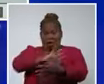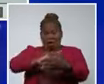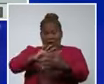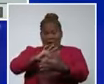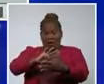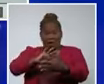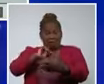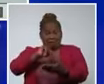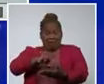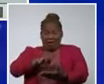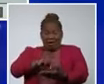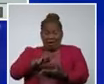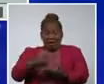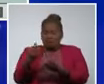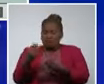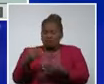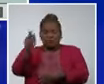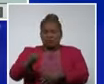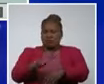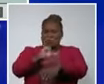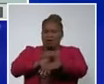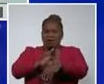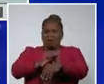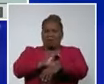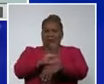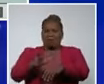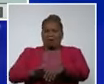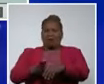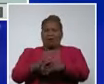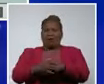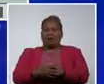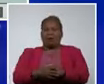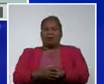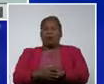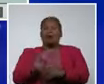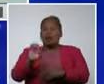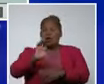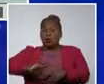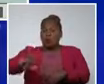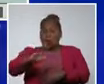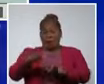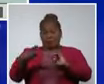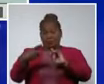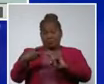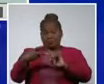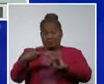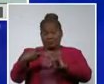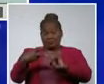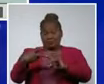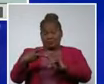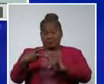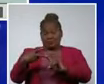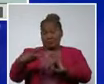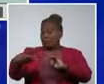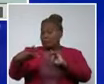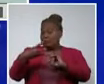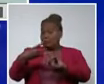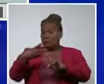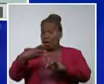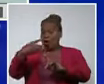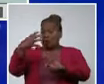epicentro. Ahí se ve que está por encima de todo. Como Europa le sigue en el segundo lugar y después las demás